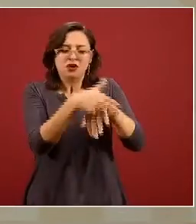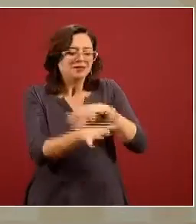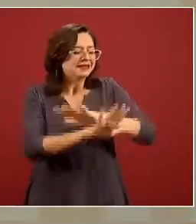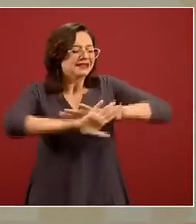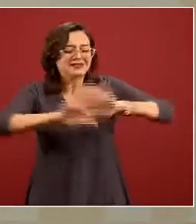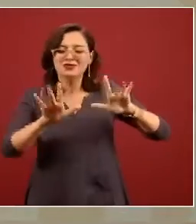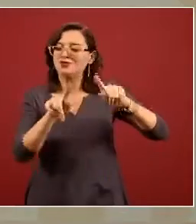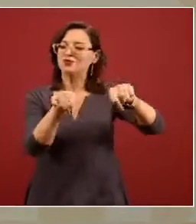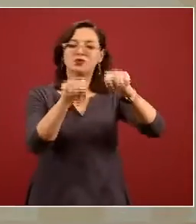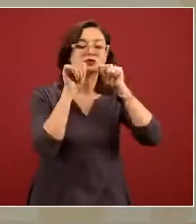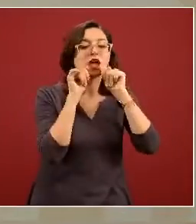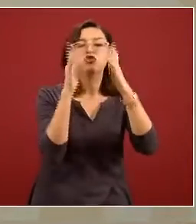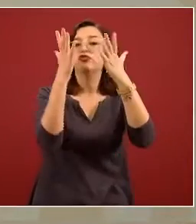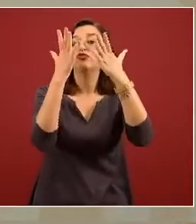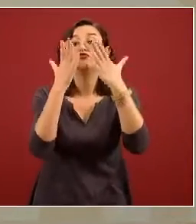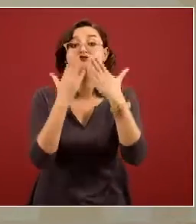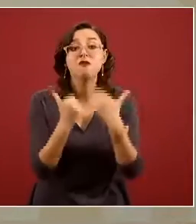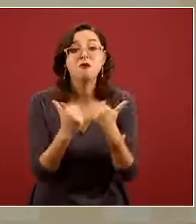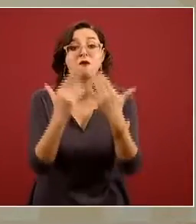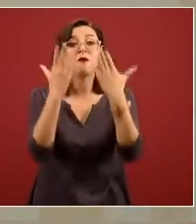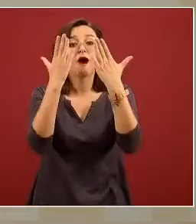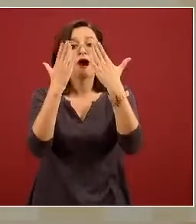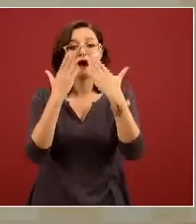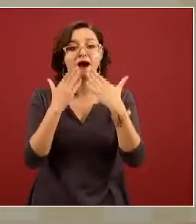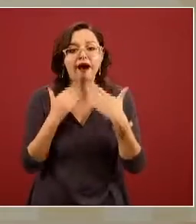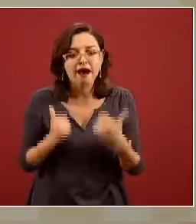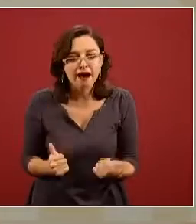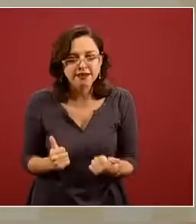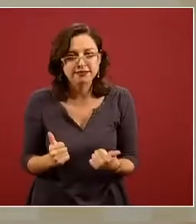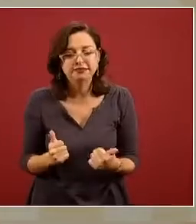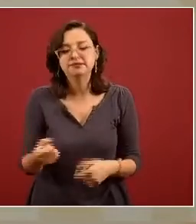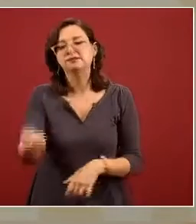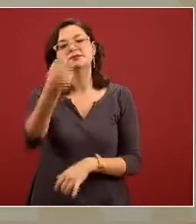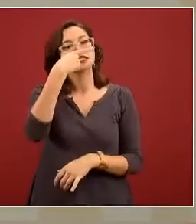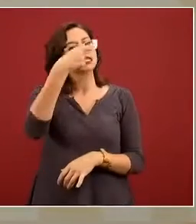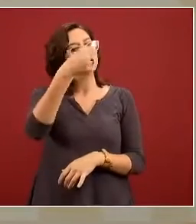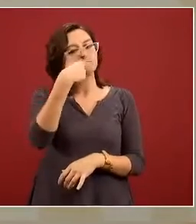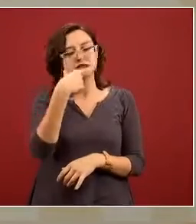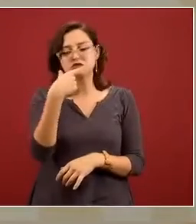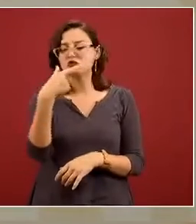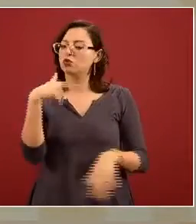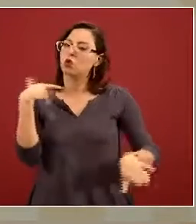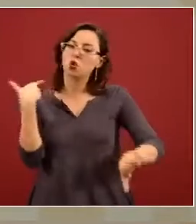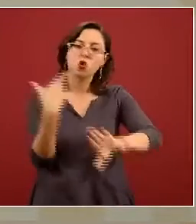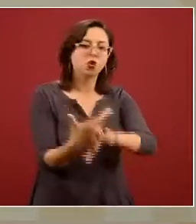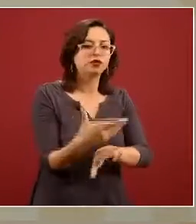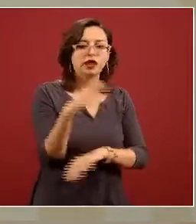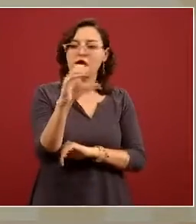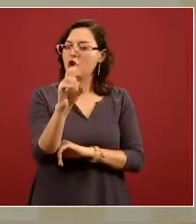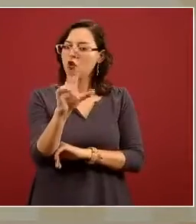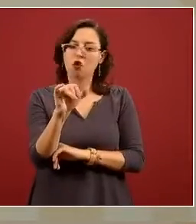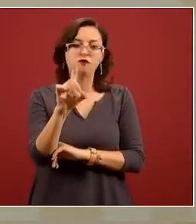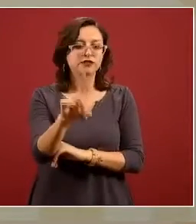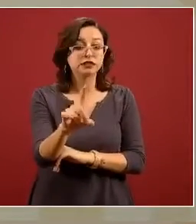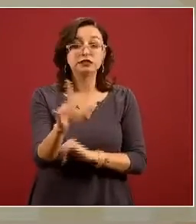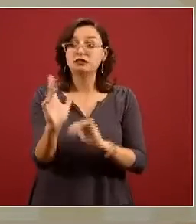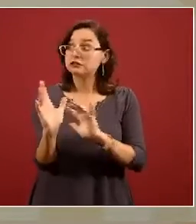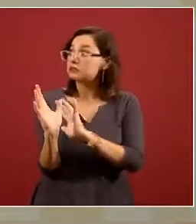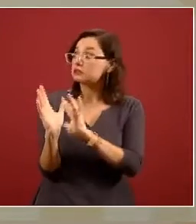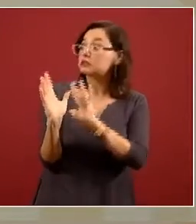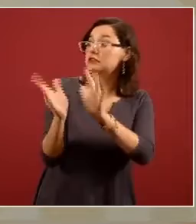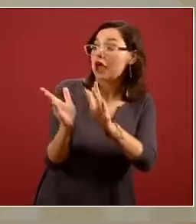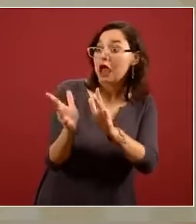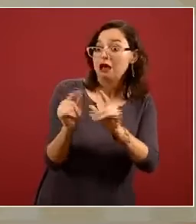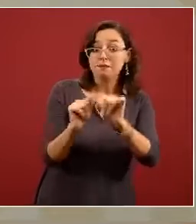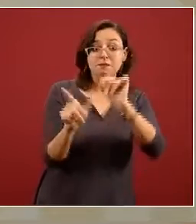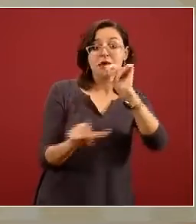alguno específico para COVID, específico para tratar al virus o combatir al virus, que haya sido autorizado ni